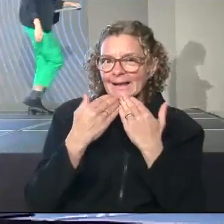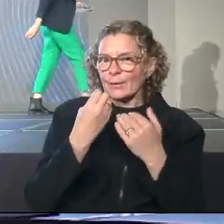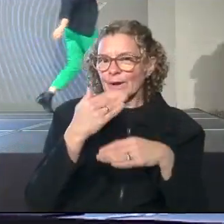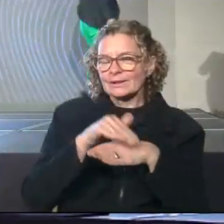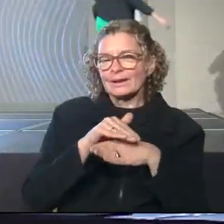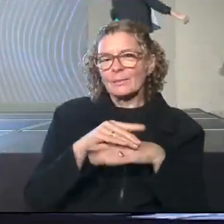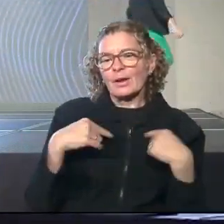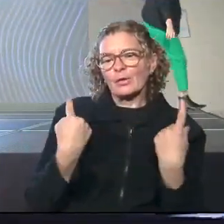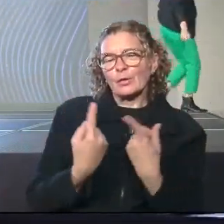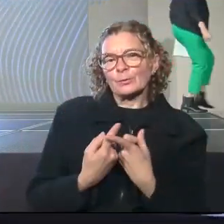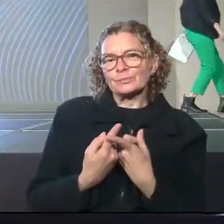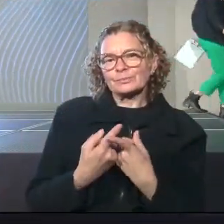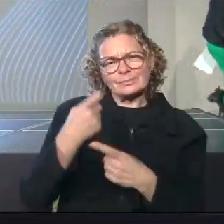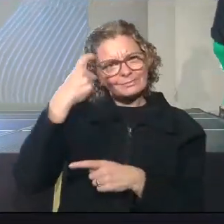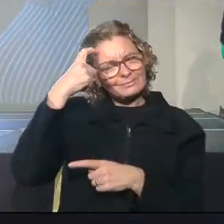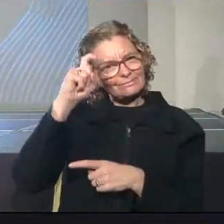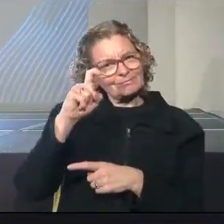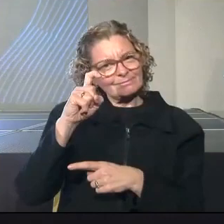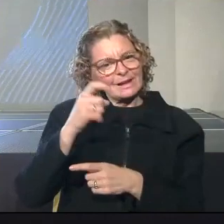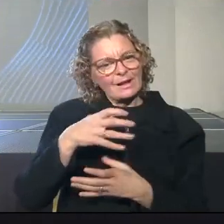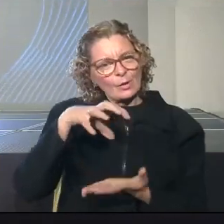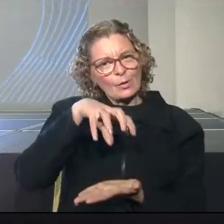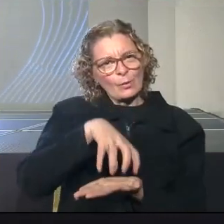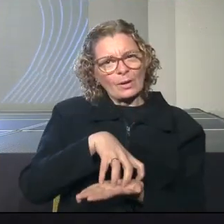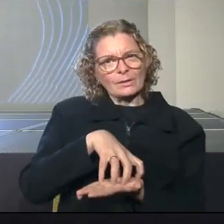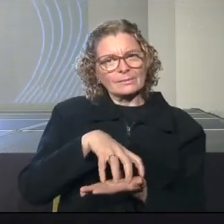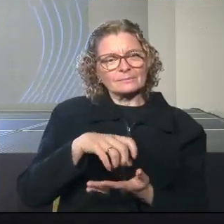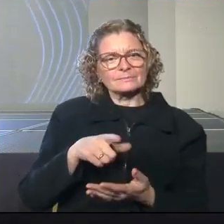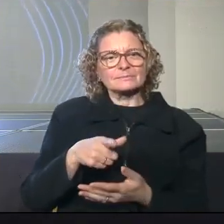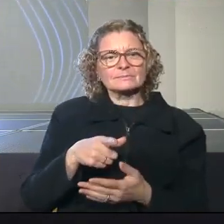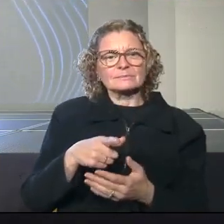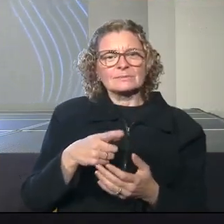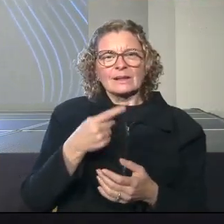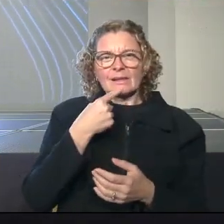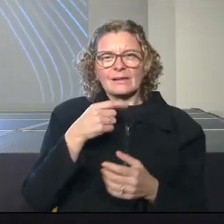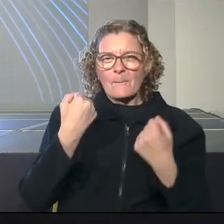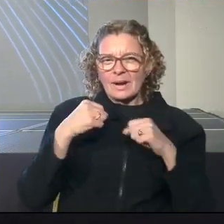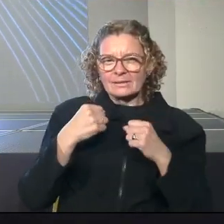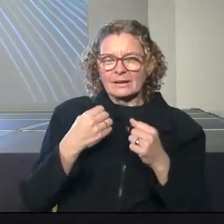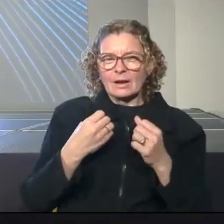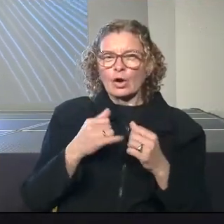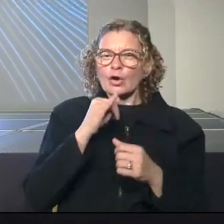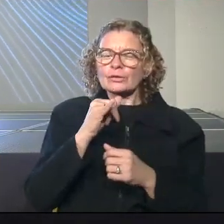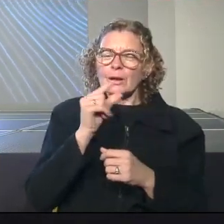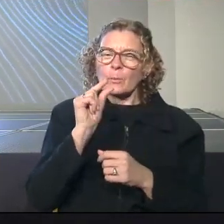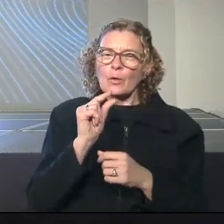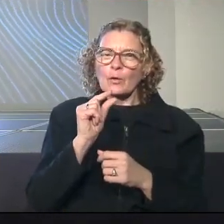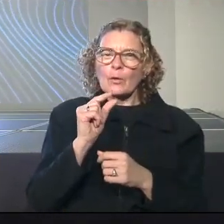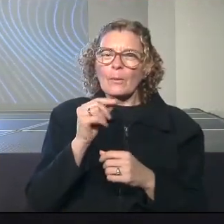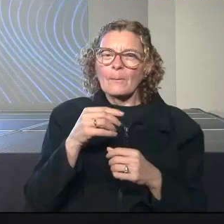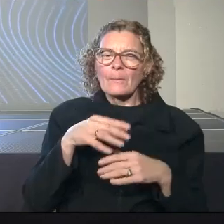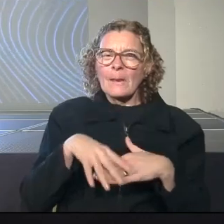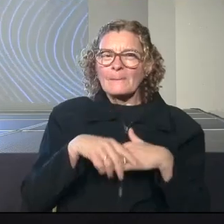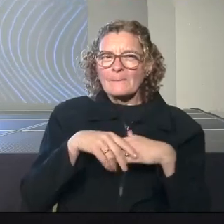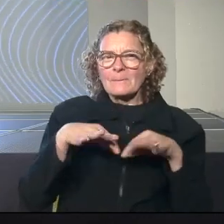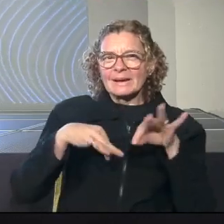tardes para todos. La idea es destinar este espacio a repasar algunas buenas prácticas. Primero contarles un poco de Mercado Libre para